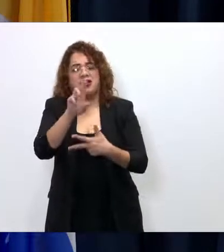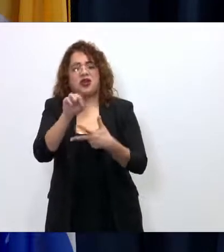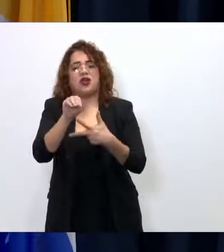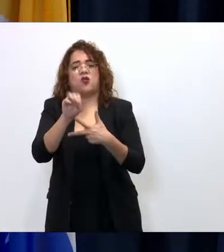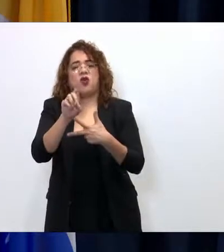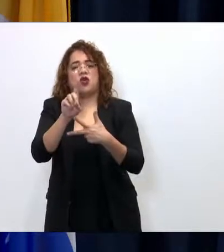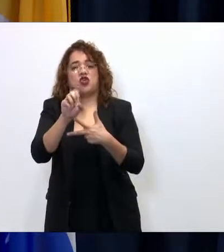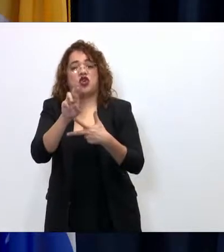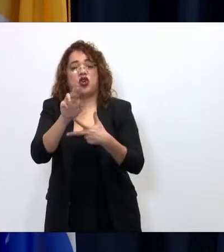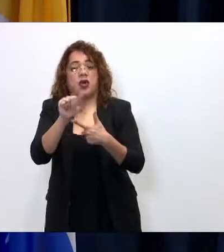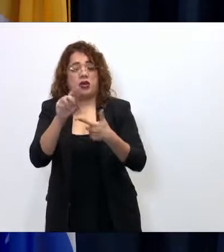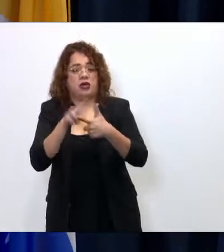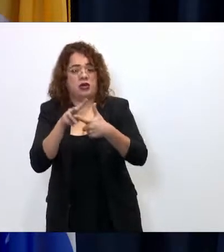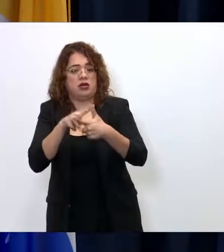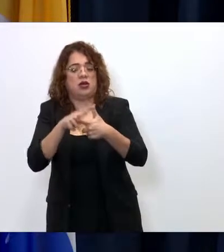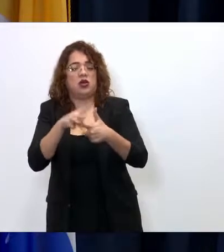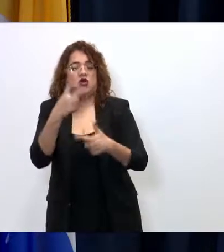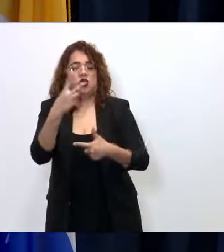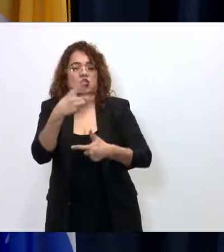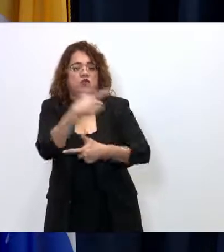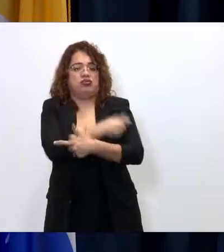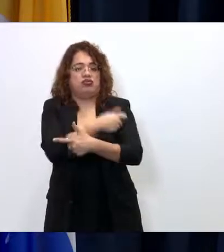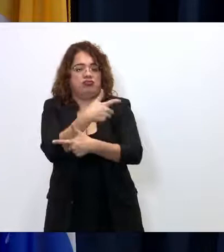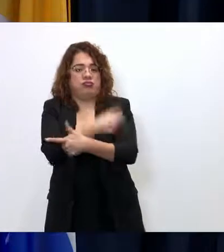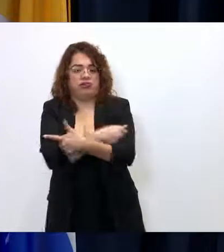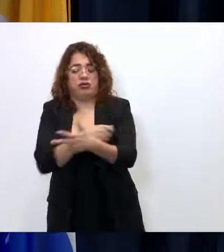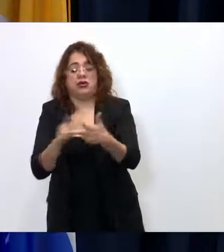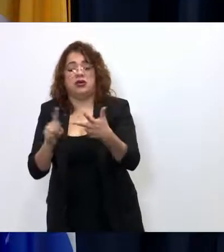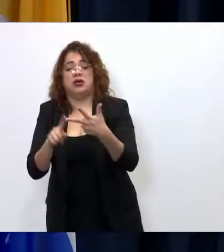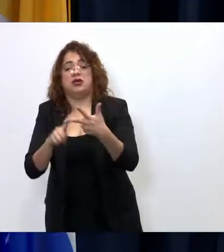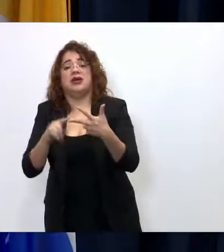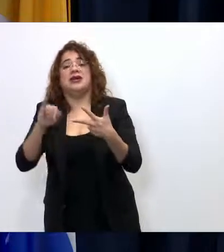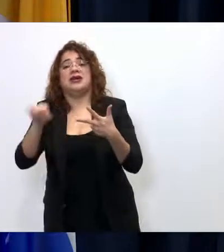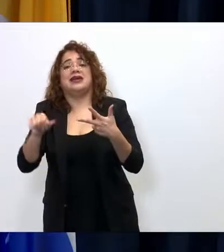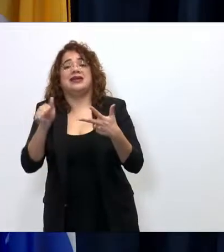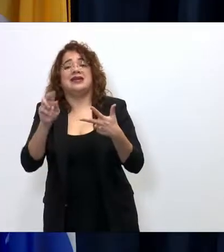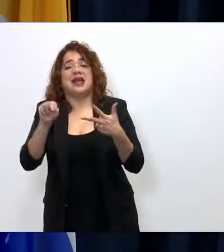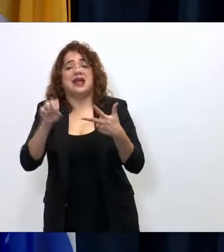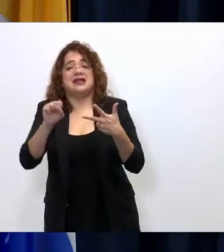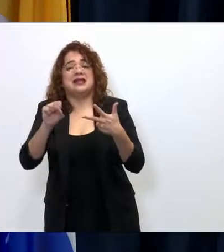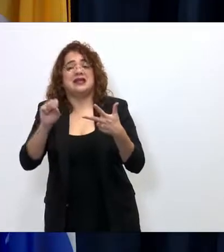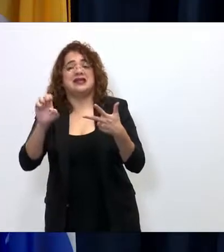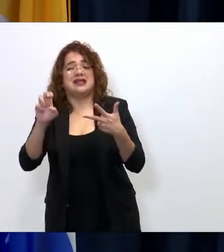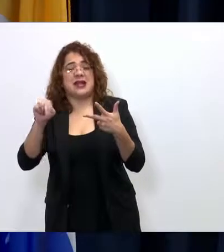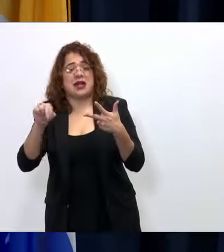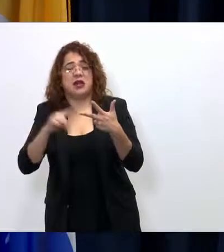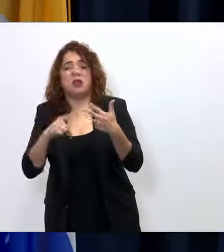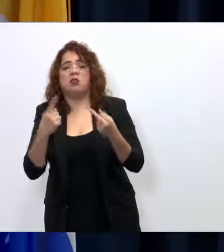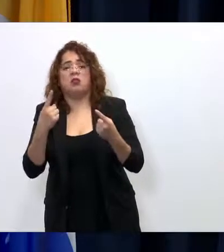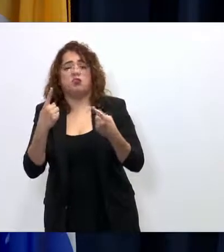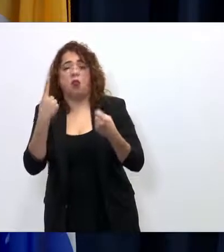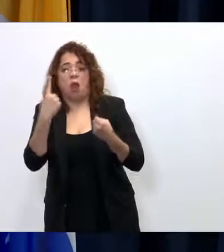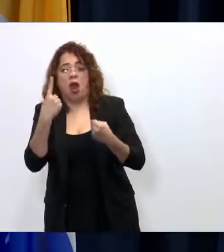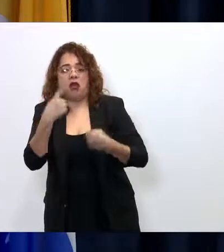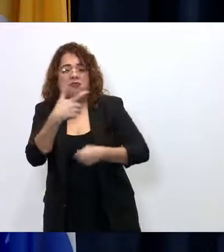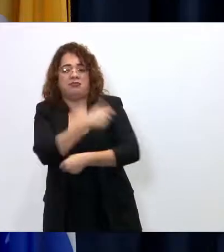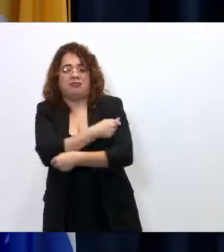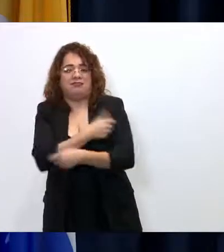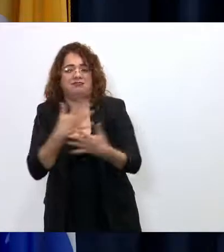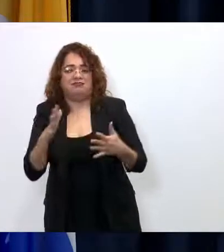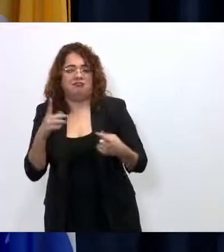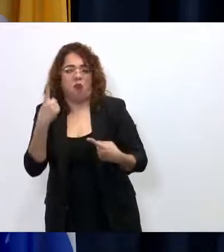2 dosis, y la vacuna Janssen, de Johnson & Johnson, de una dosis única, han demostrado ser